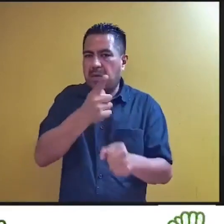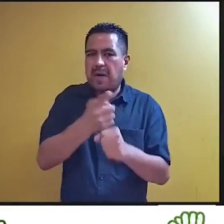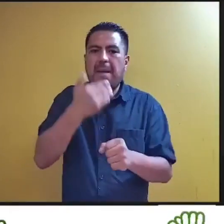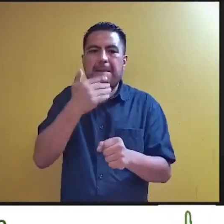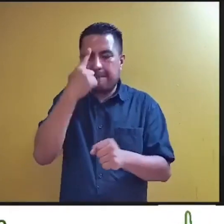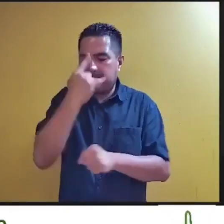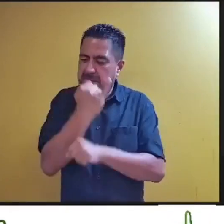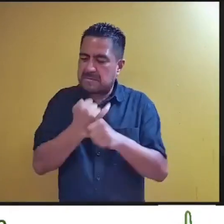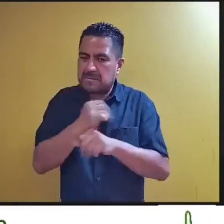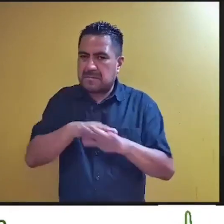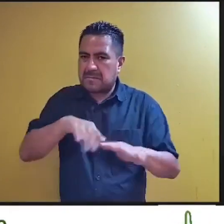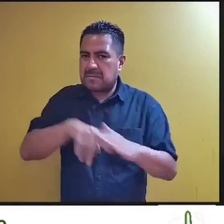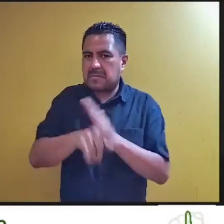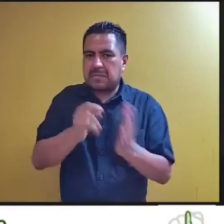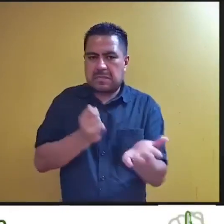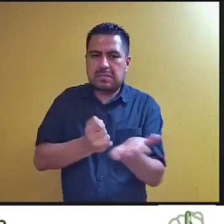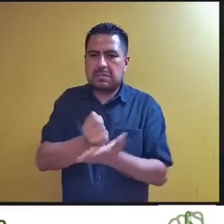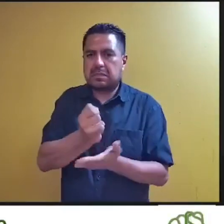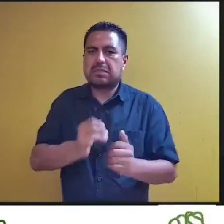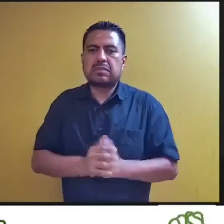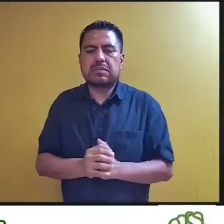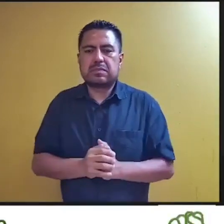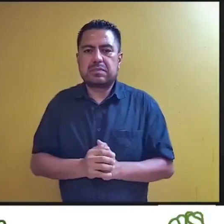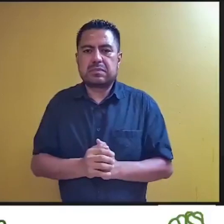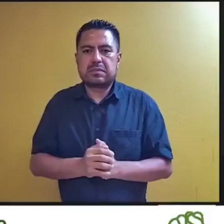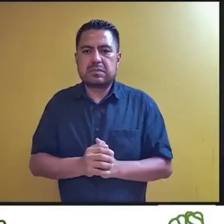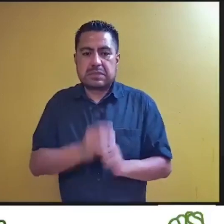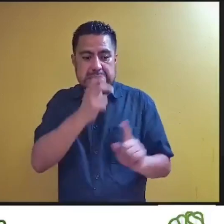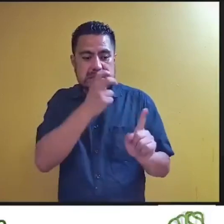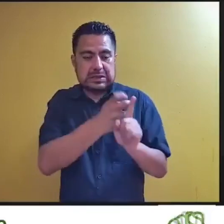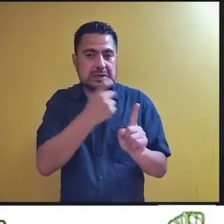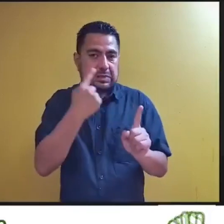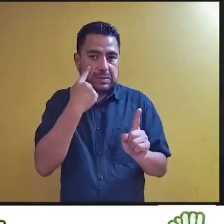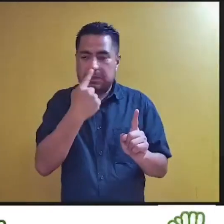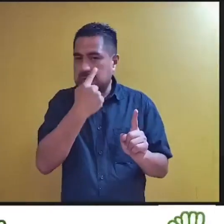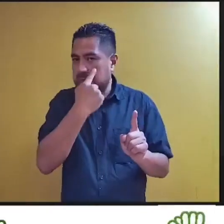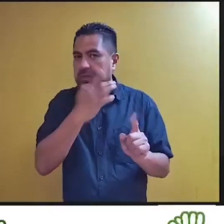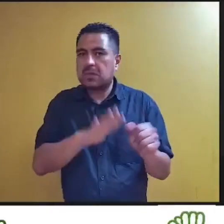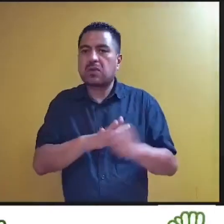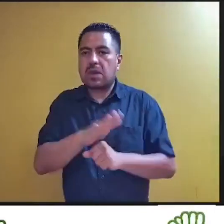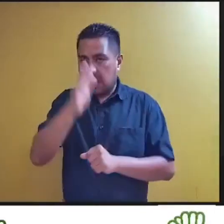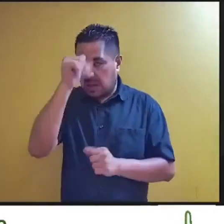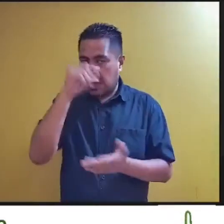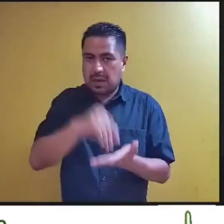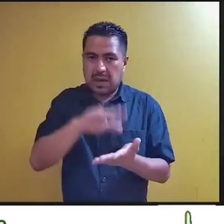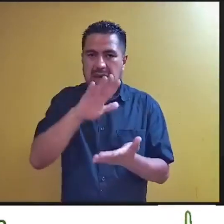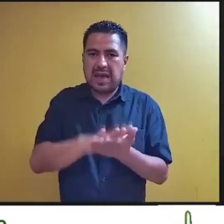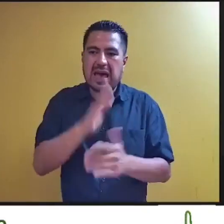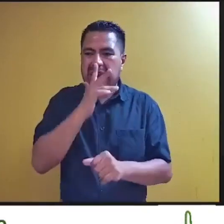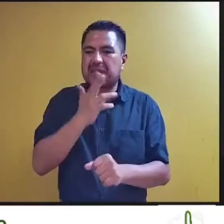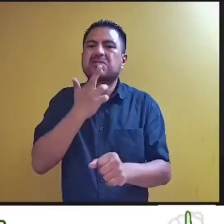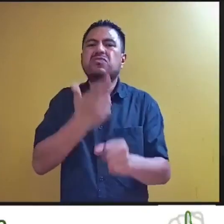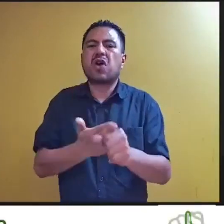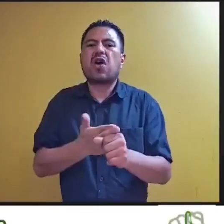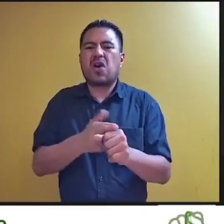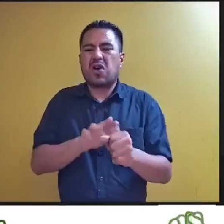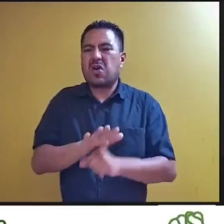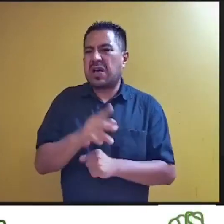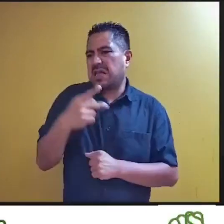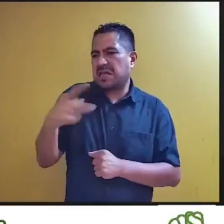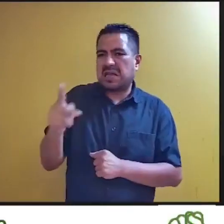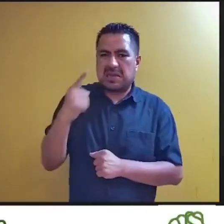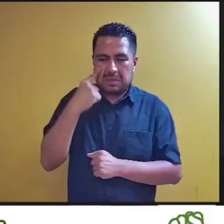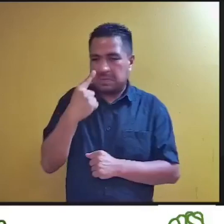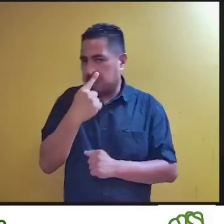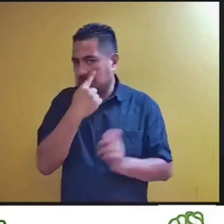su estudio y determinación. En ese sentido, se considera que el acuerdo emitido por la autoridad responsable, en su parte